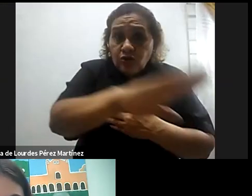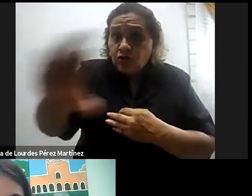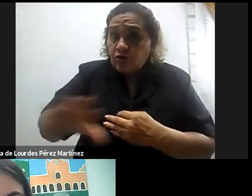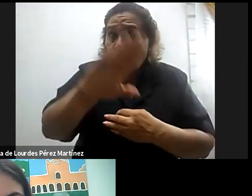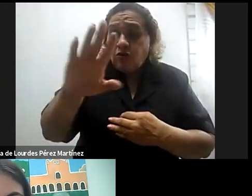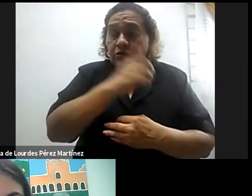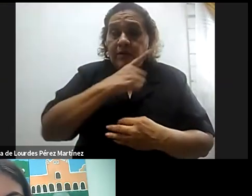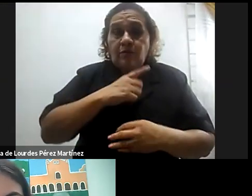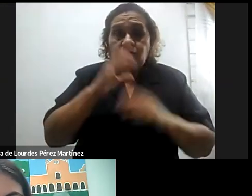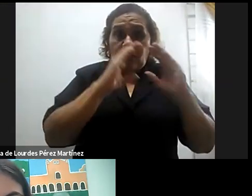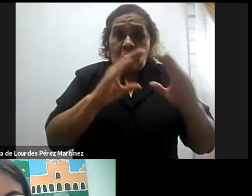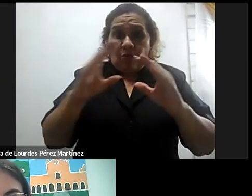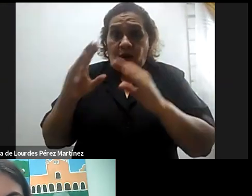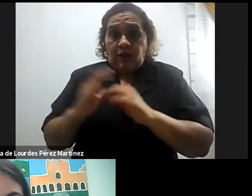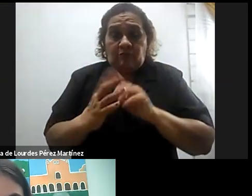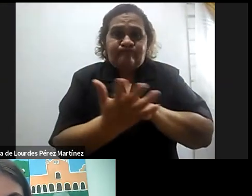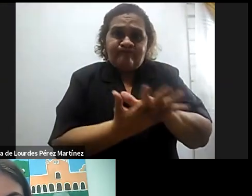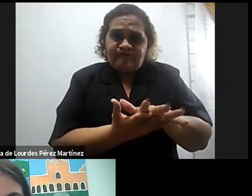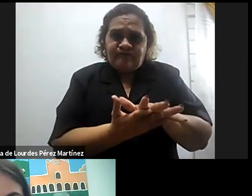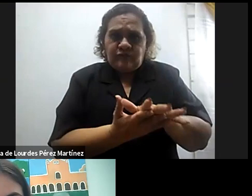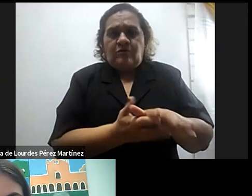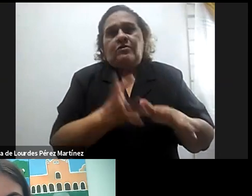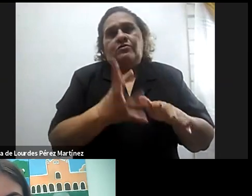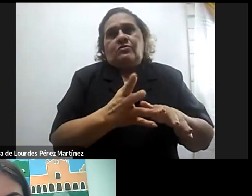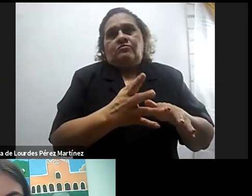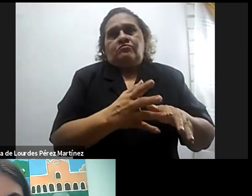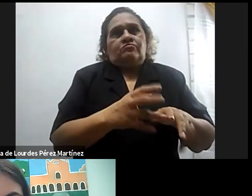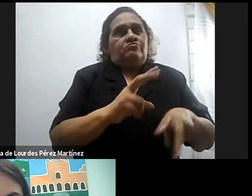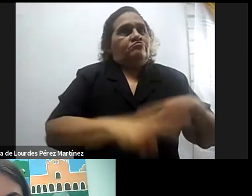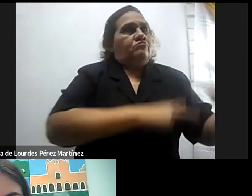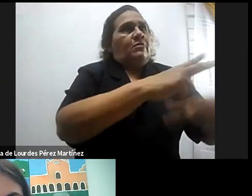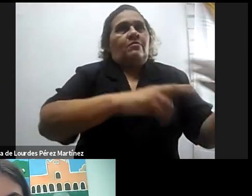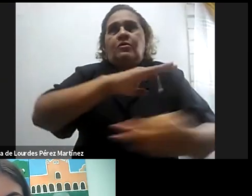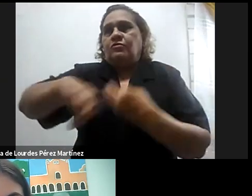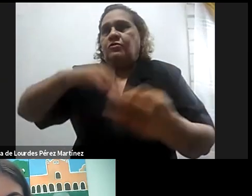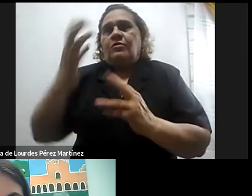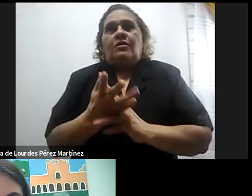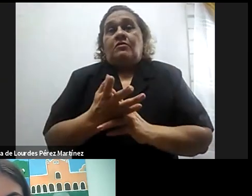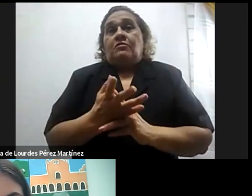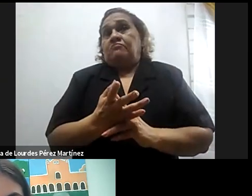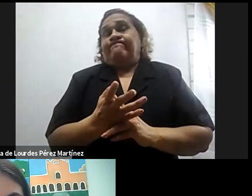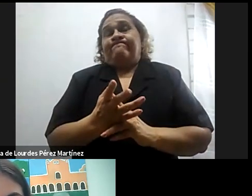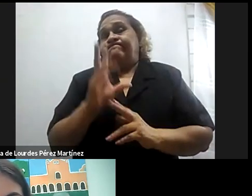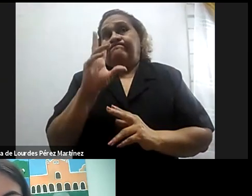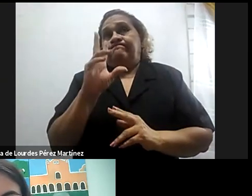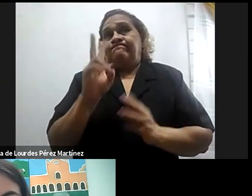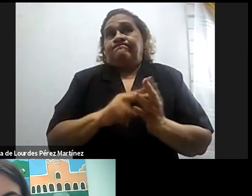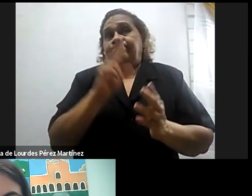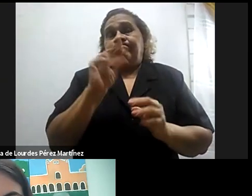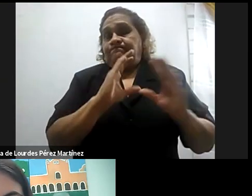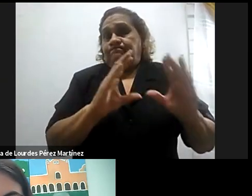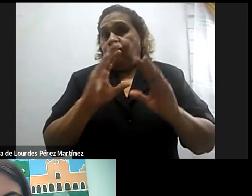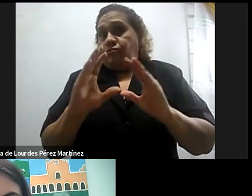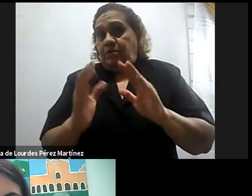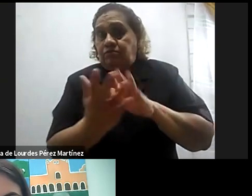esto es algo que nuestros pobres pies nos llevan a todos lados y son los que menos cuidamos a veces, ¿no? Entonces hay que cuidarnos los pies, ¿no?